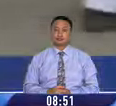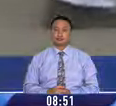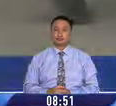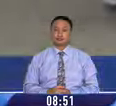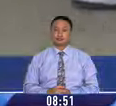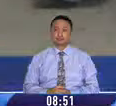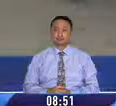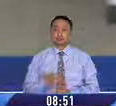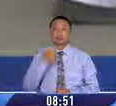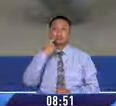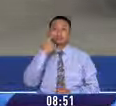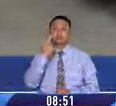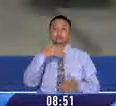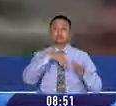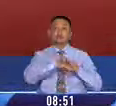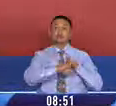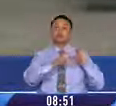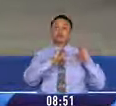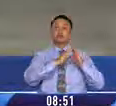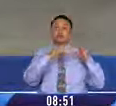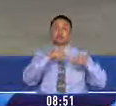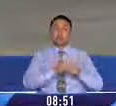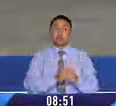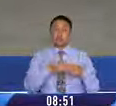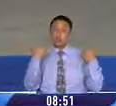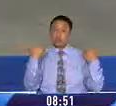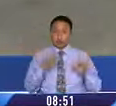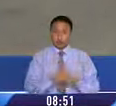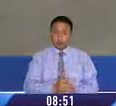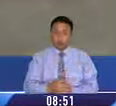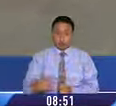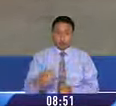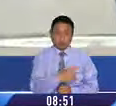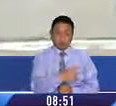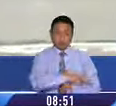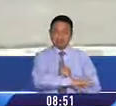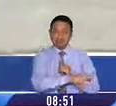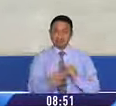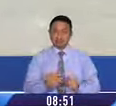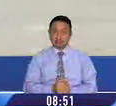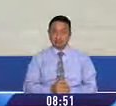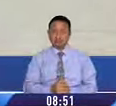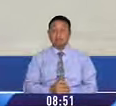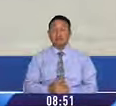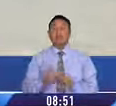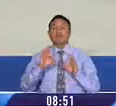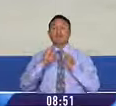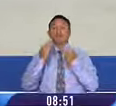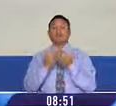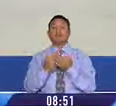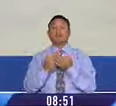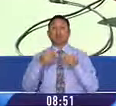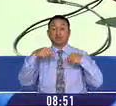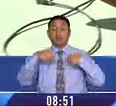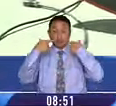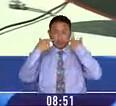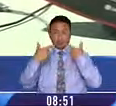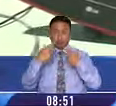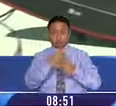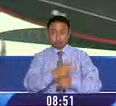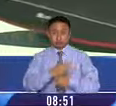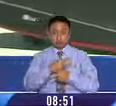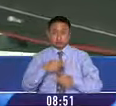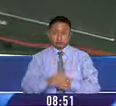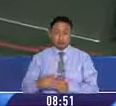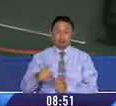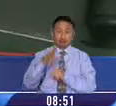Los hombres ingresaron a la propiedad en busca de todo objeto de valor que se encuentre a su paso. Sometieron a la familia que se encargaba de cuidar la quinta y